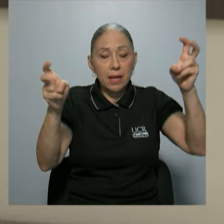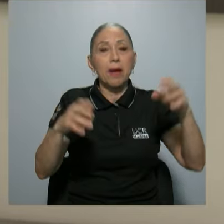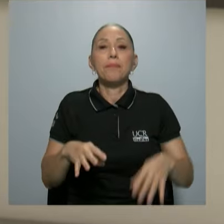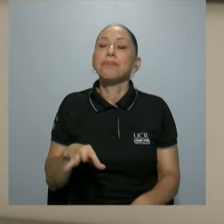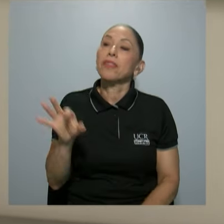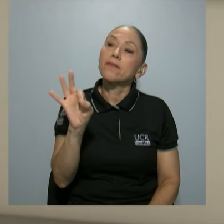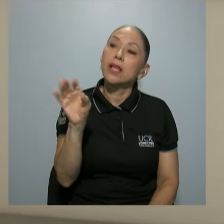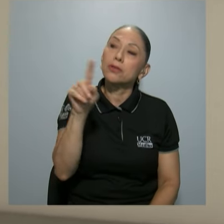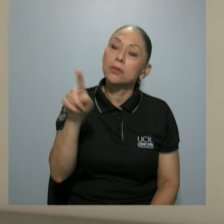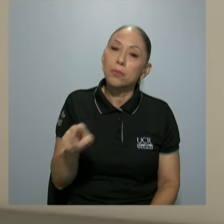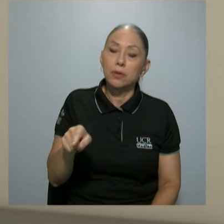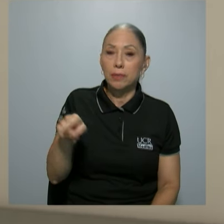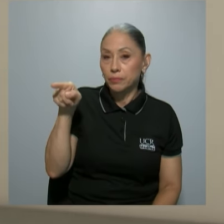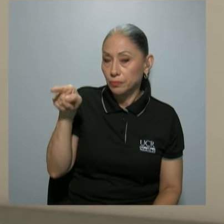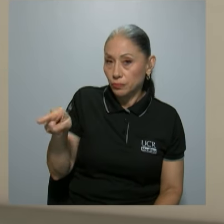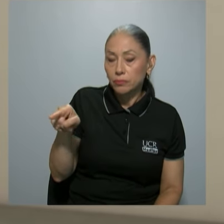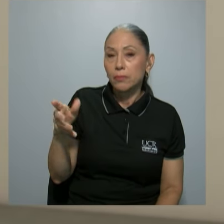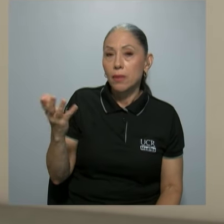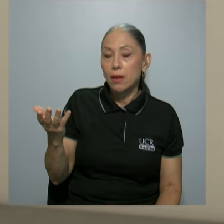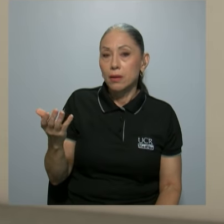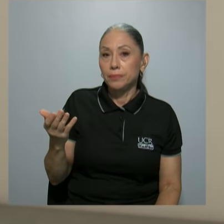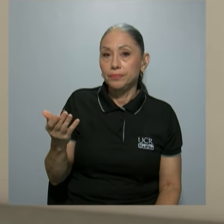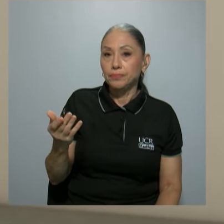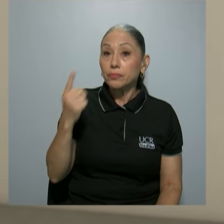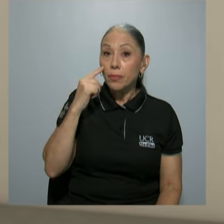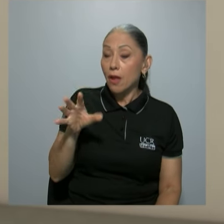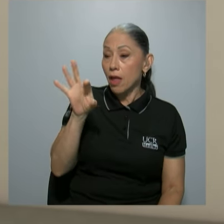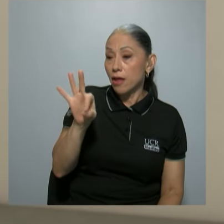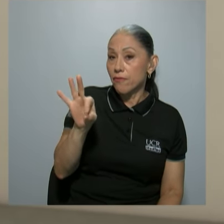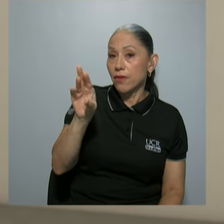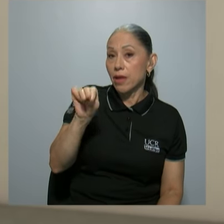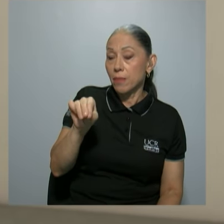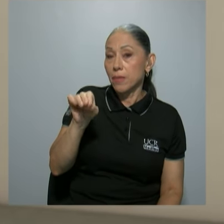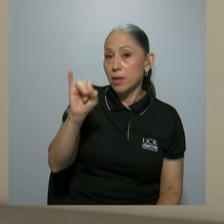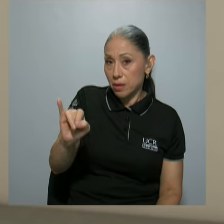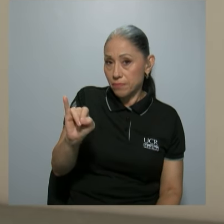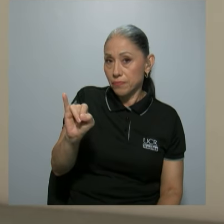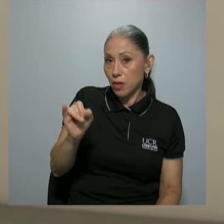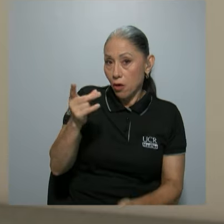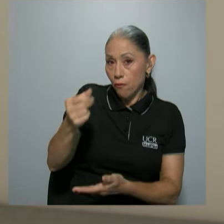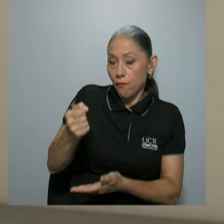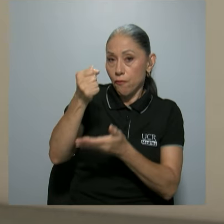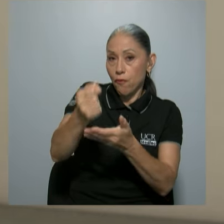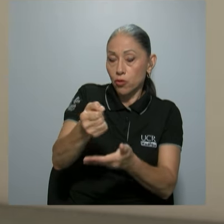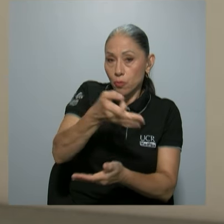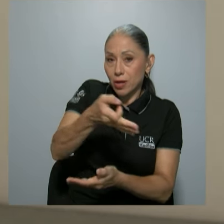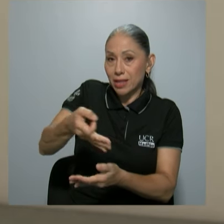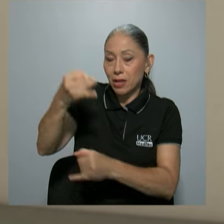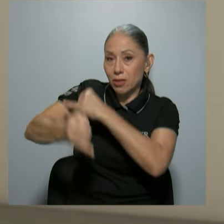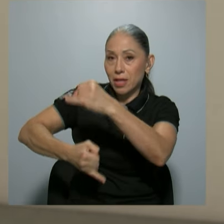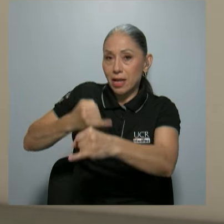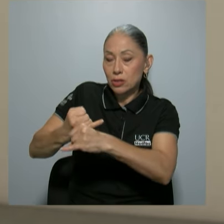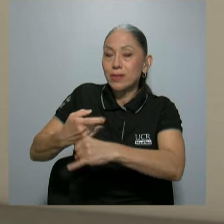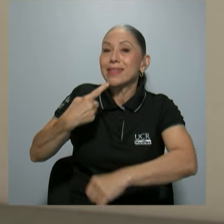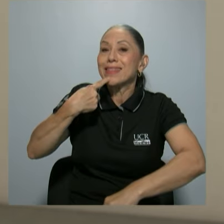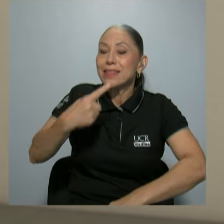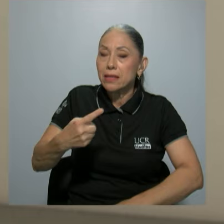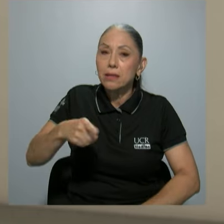Zamora, usted, el Fondo Monetario Internacional, y a propósito de los ingresos, dijo que había que revisar